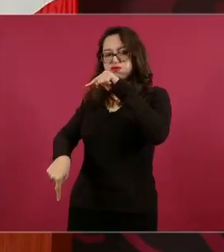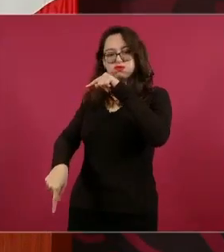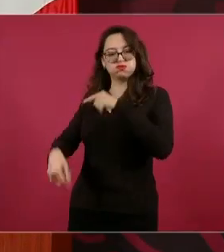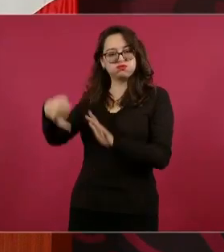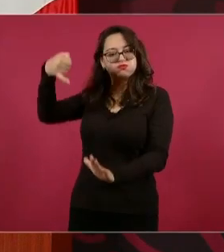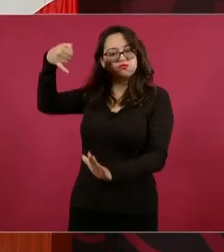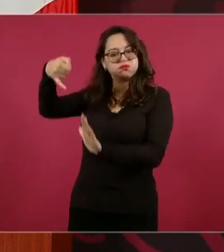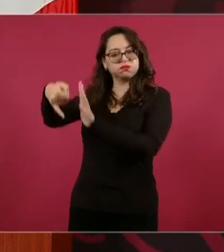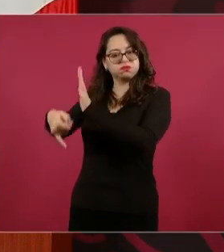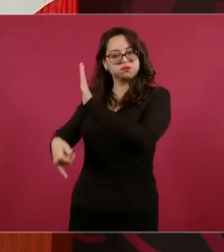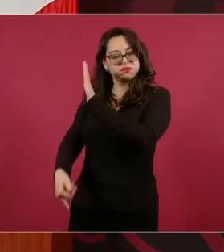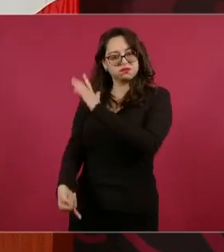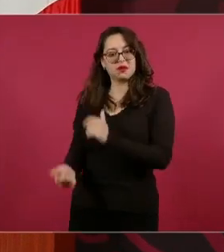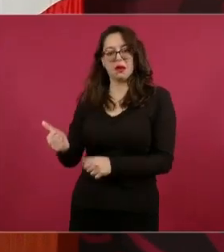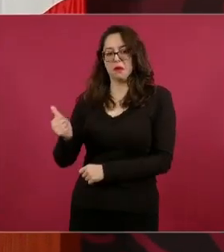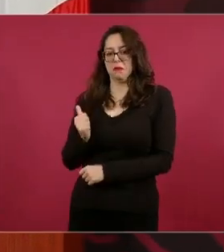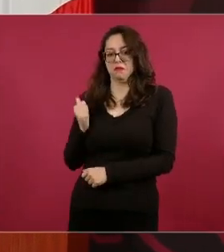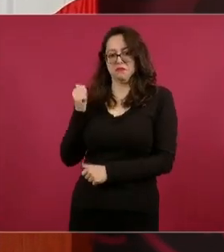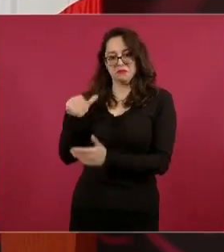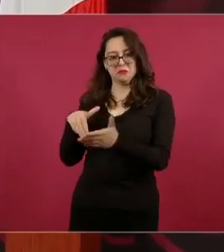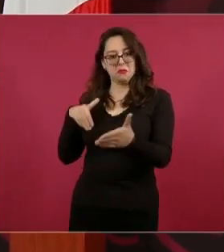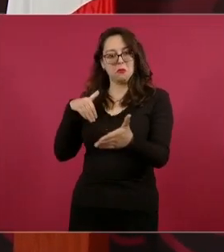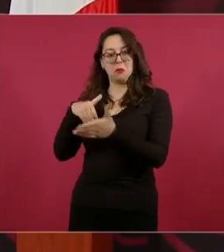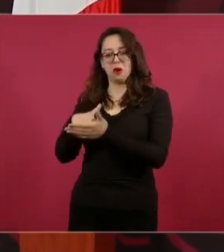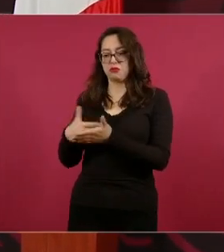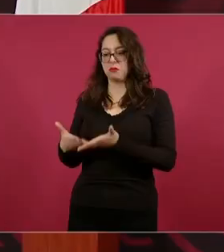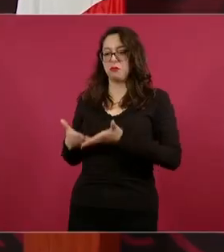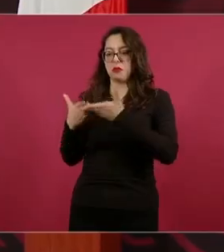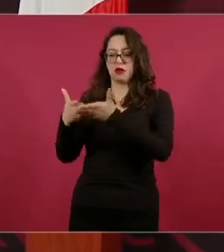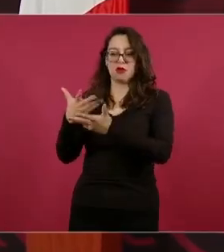Entonces, este es un avance.